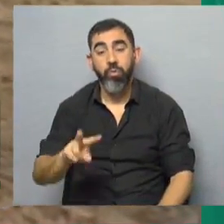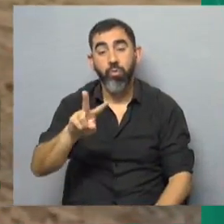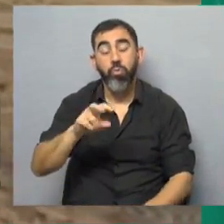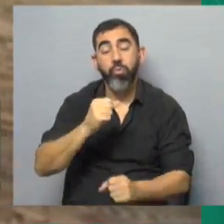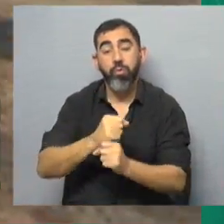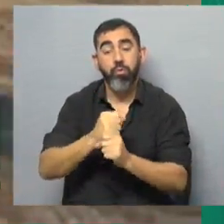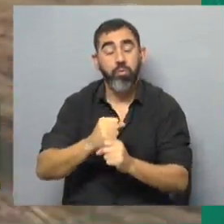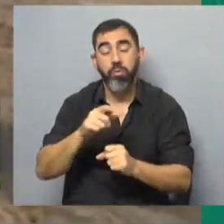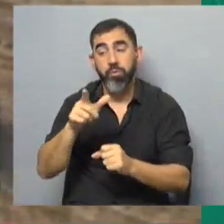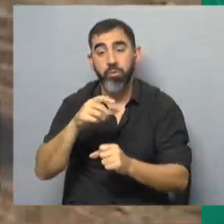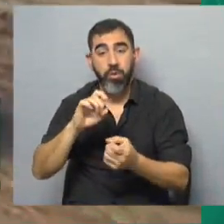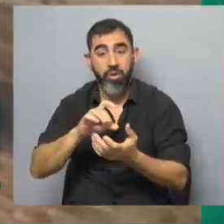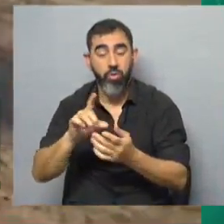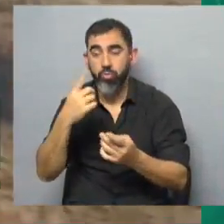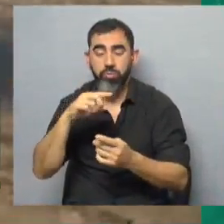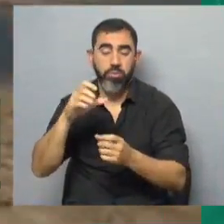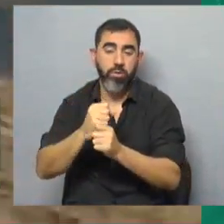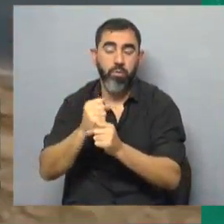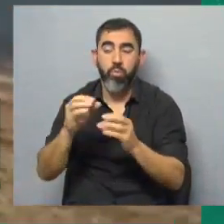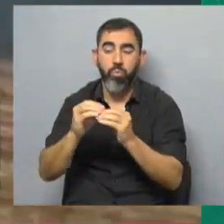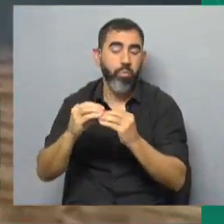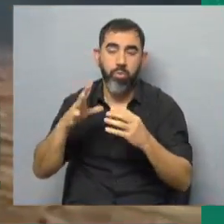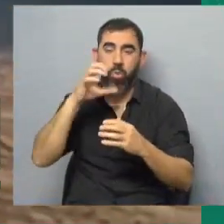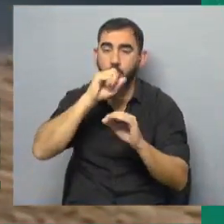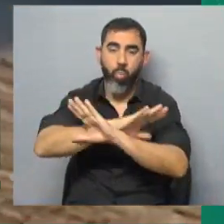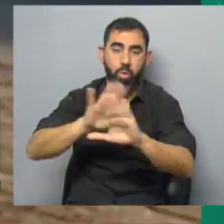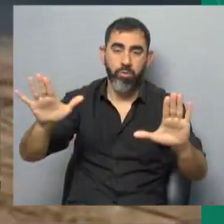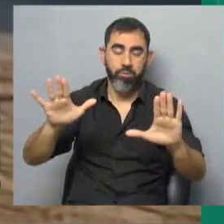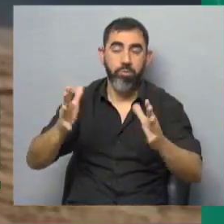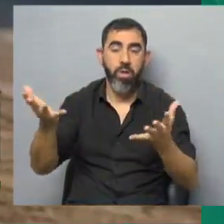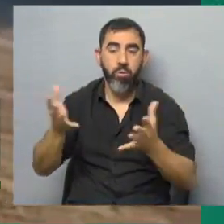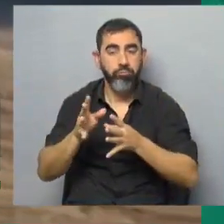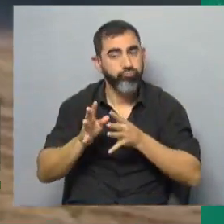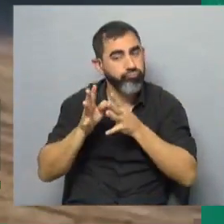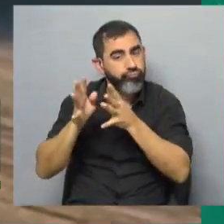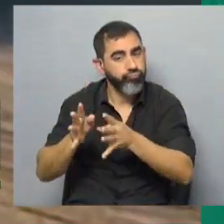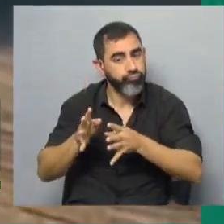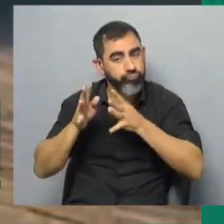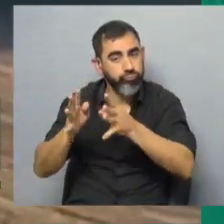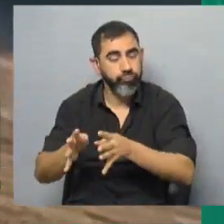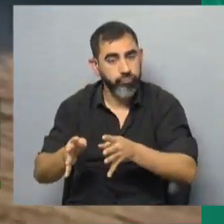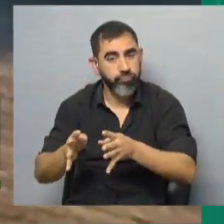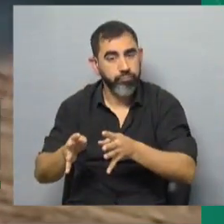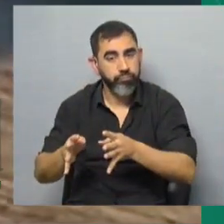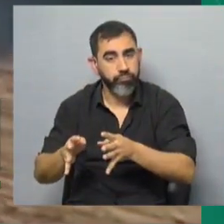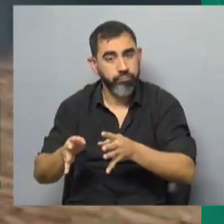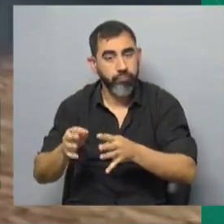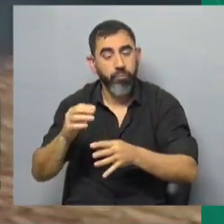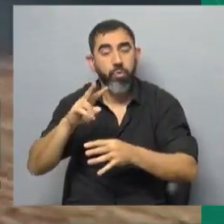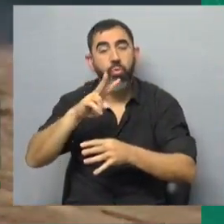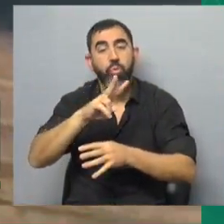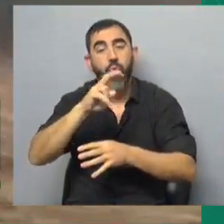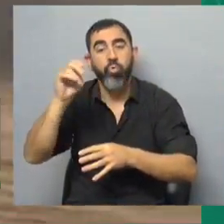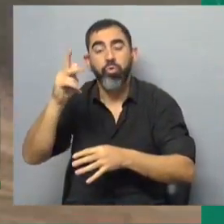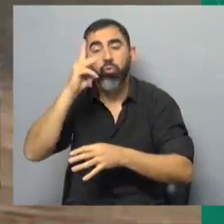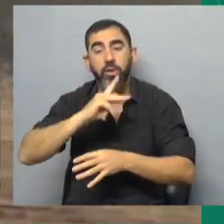dicho basta y se han enmarcado en este desafío que era desarrollar estos 200